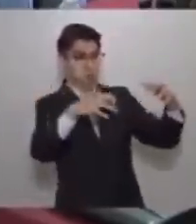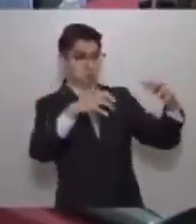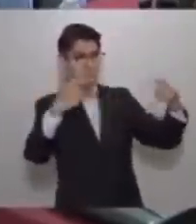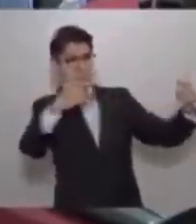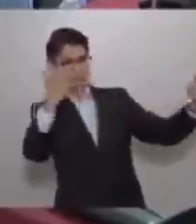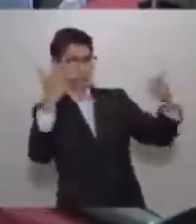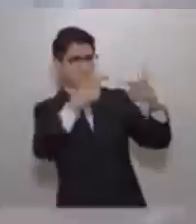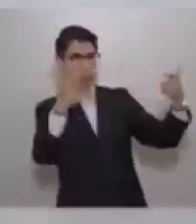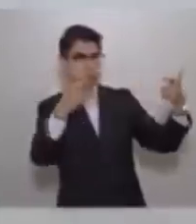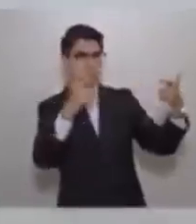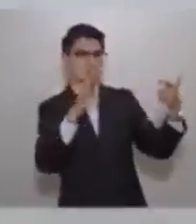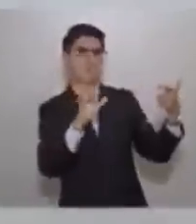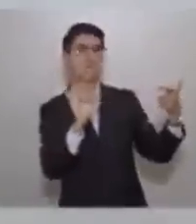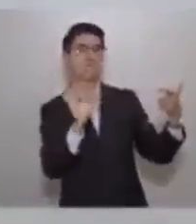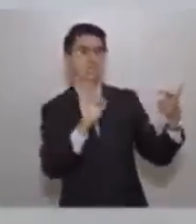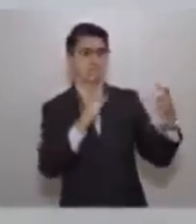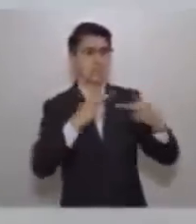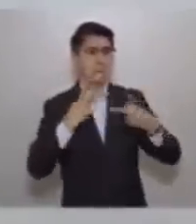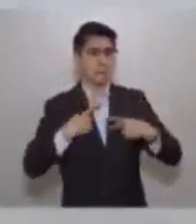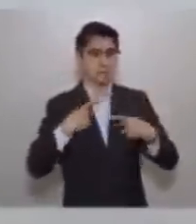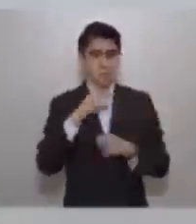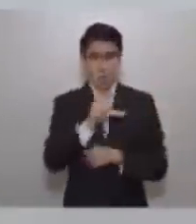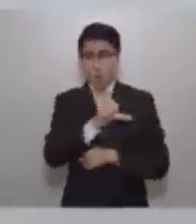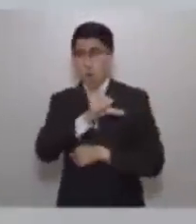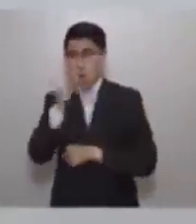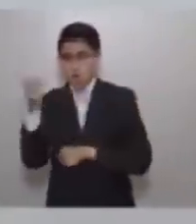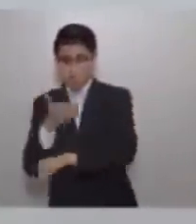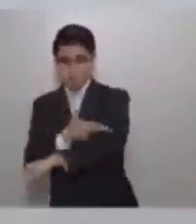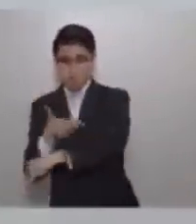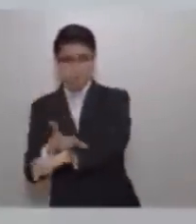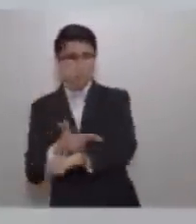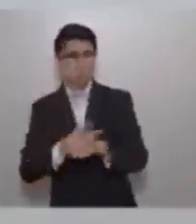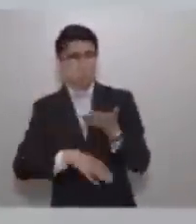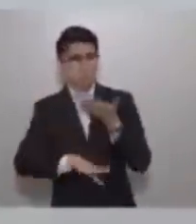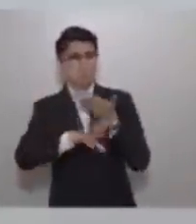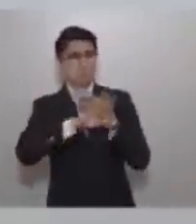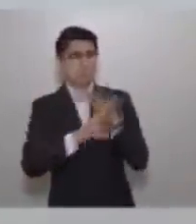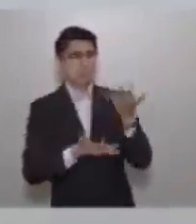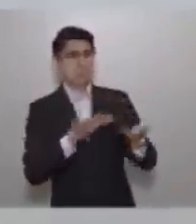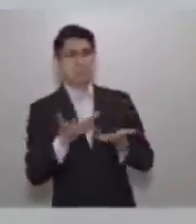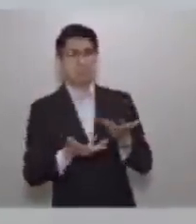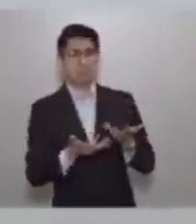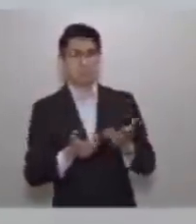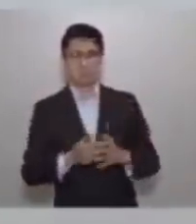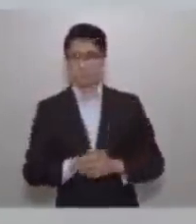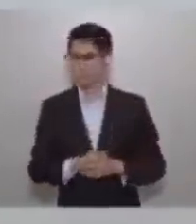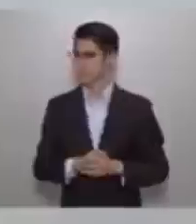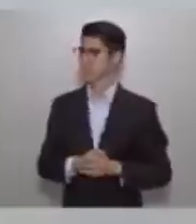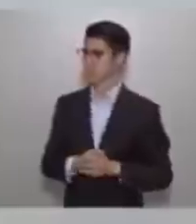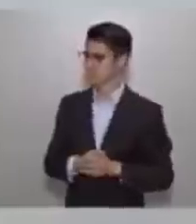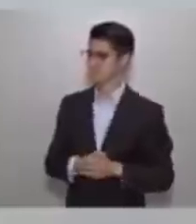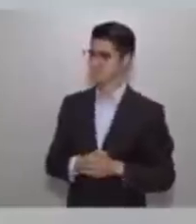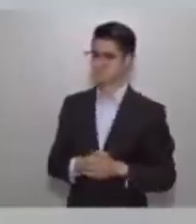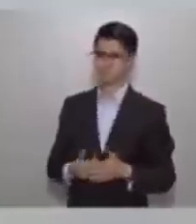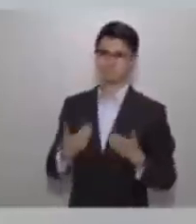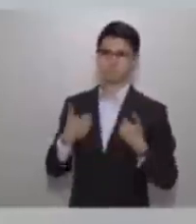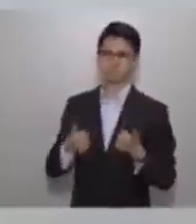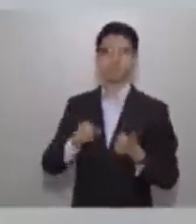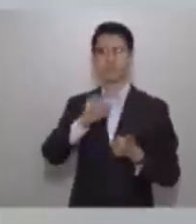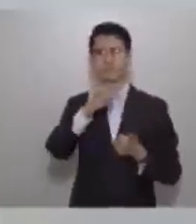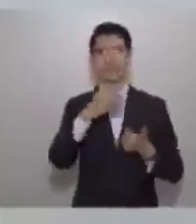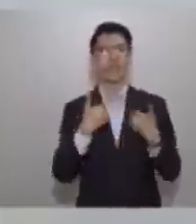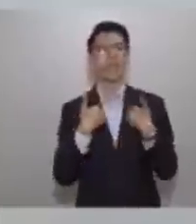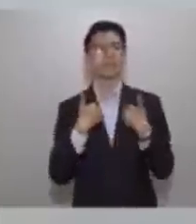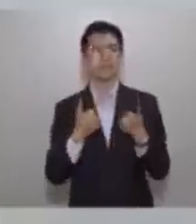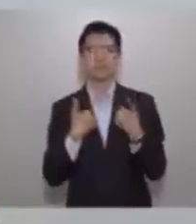Cosa más, como dijimos al principio, no es un daño colateral, es un ataque y cosa más. Me queda claro, Cosama, pero este